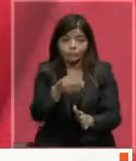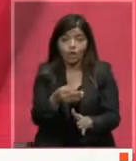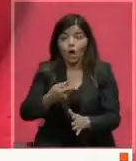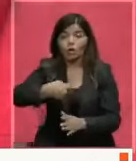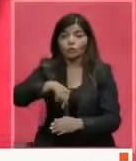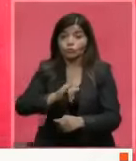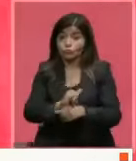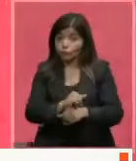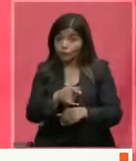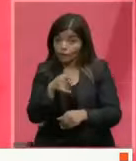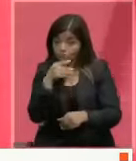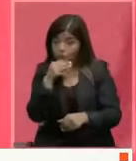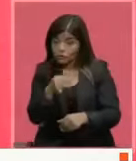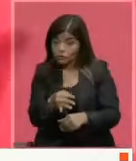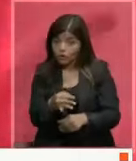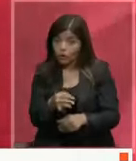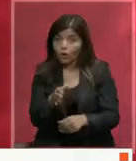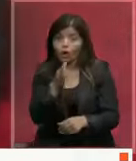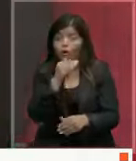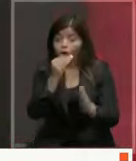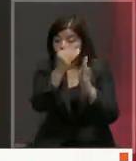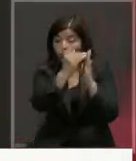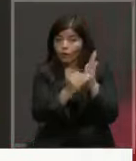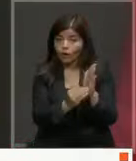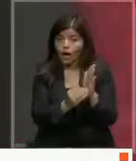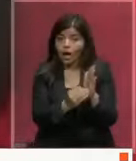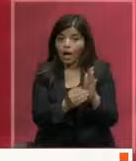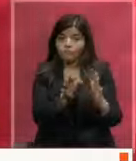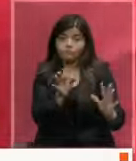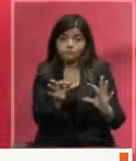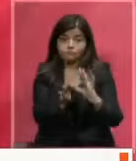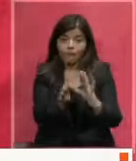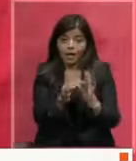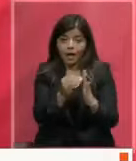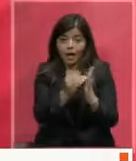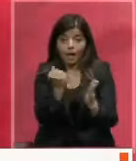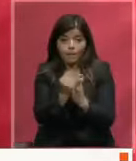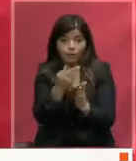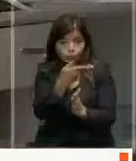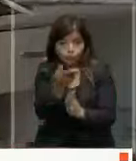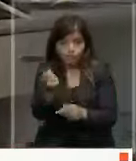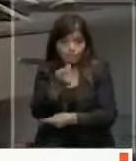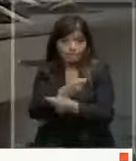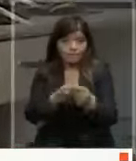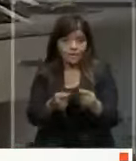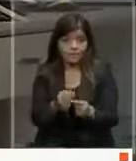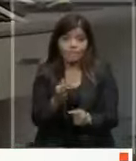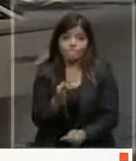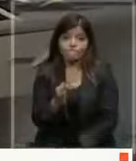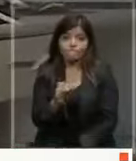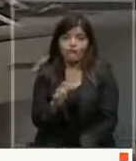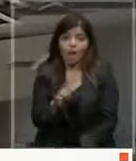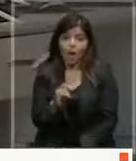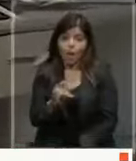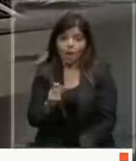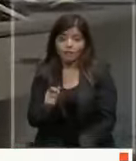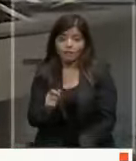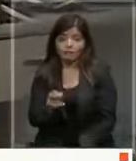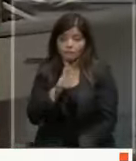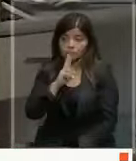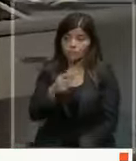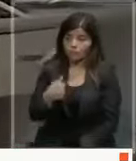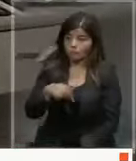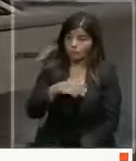falsificación El no tener correctamente asociado a los productos a la marca que ustedes venden que es Flower Secret pero tampoco me consta tu